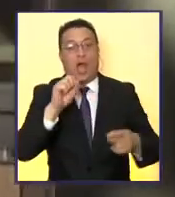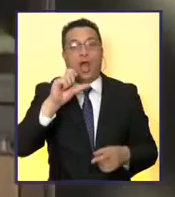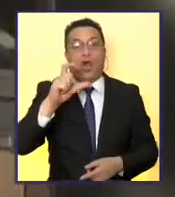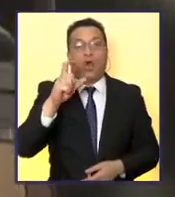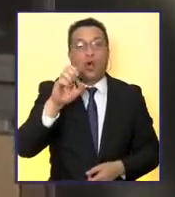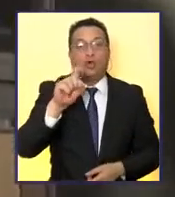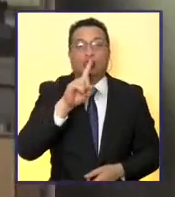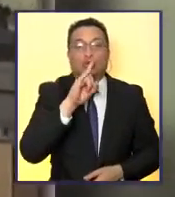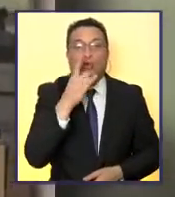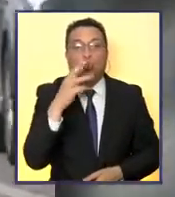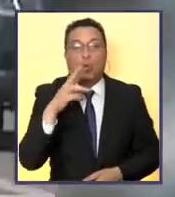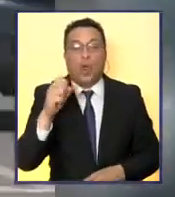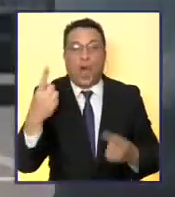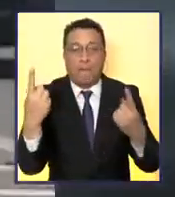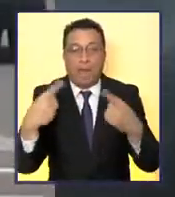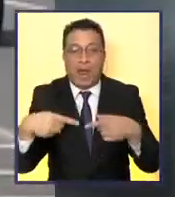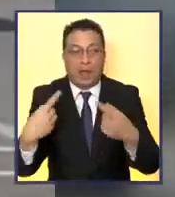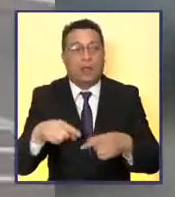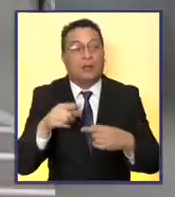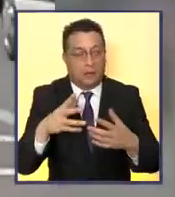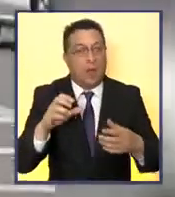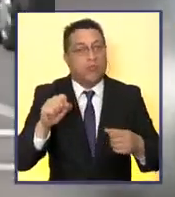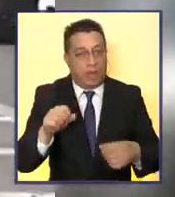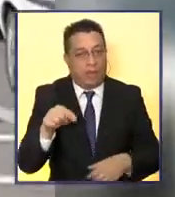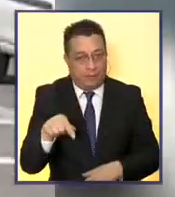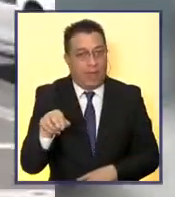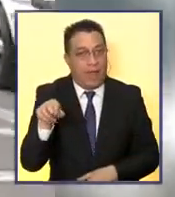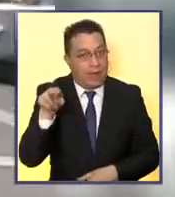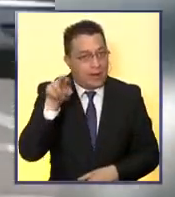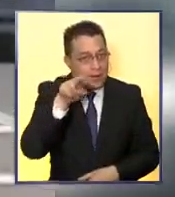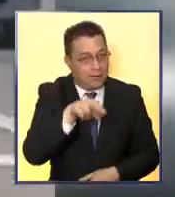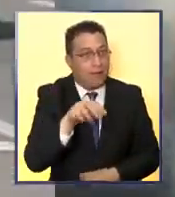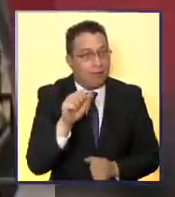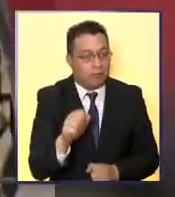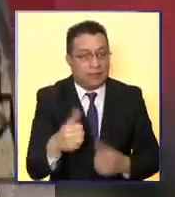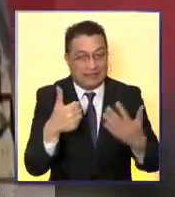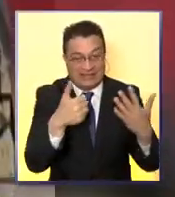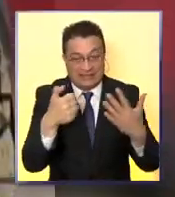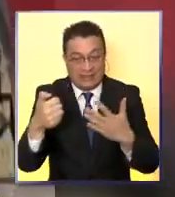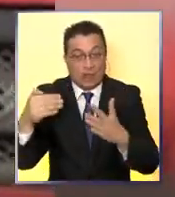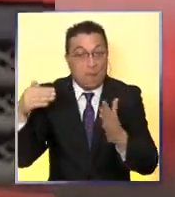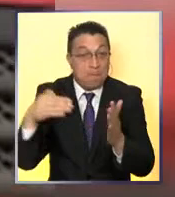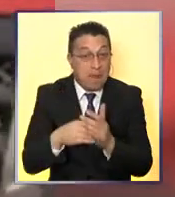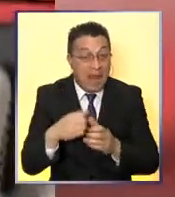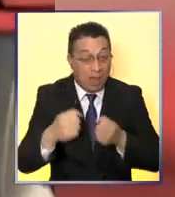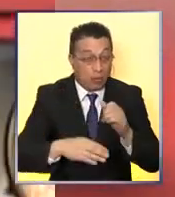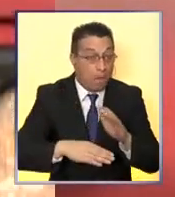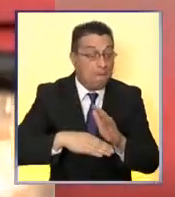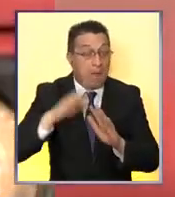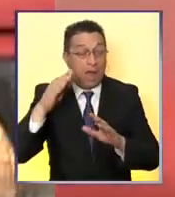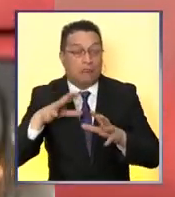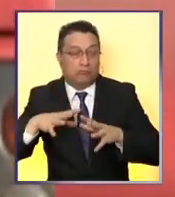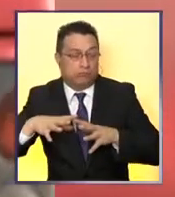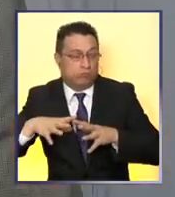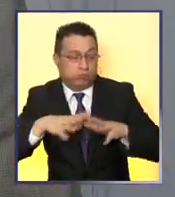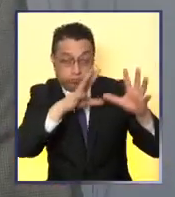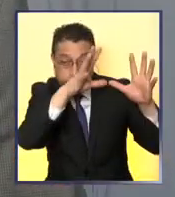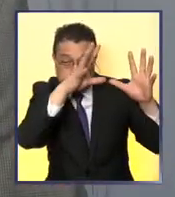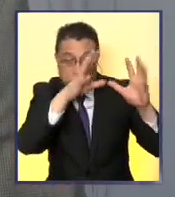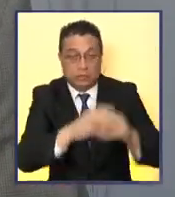pesadilla para algunos que este año se podría repetir 600 mil autos más saldrán de la capital para el feriado